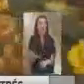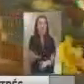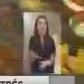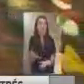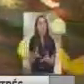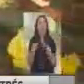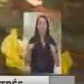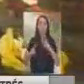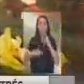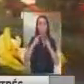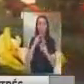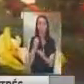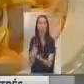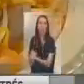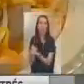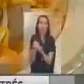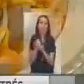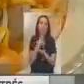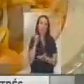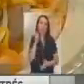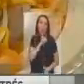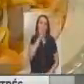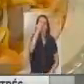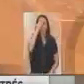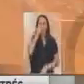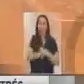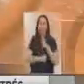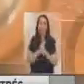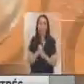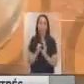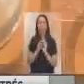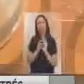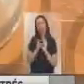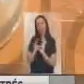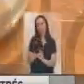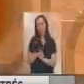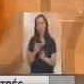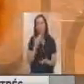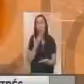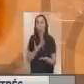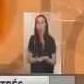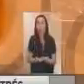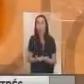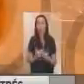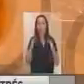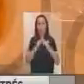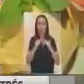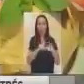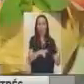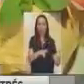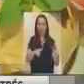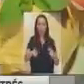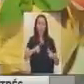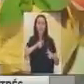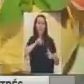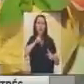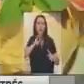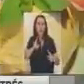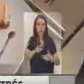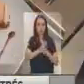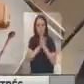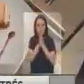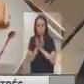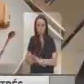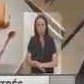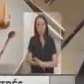Muchos restaurantes nos facilitan la vida en el último día del año y se agradece. ¿Cuándo tendríamos en la casa platos así? Todo